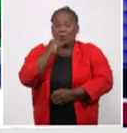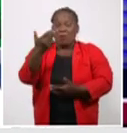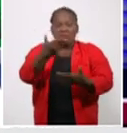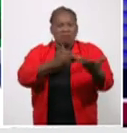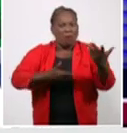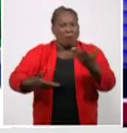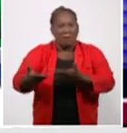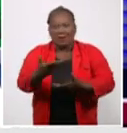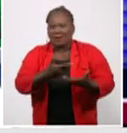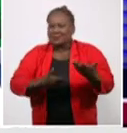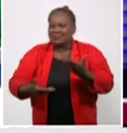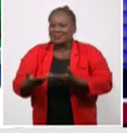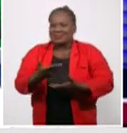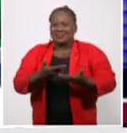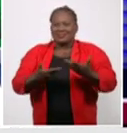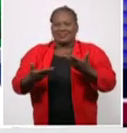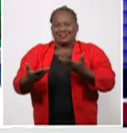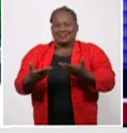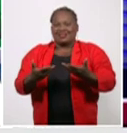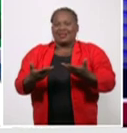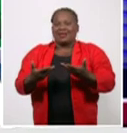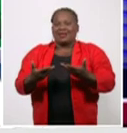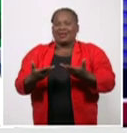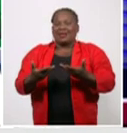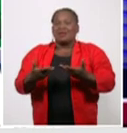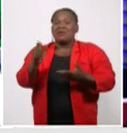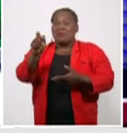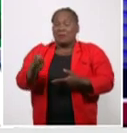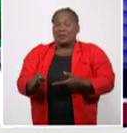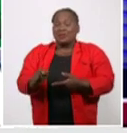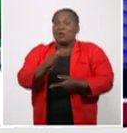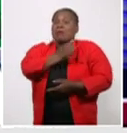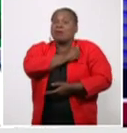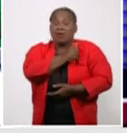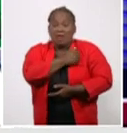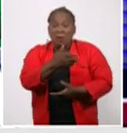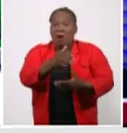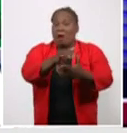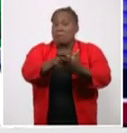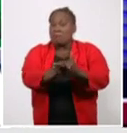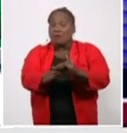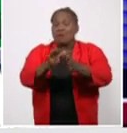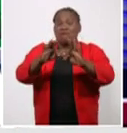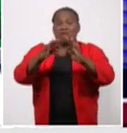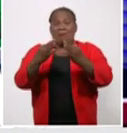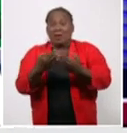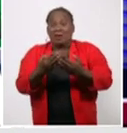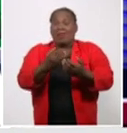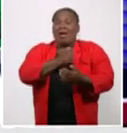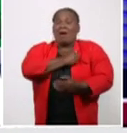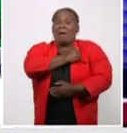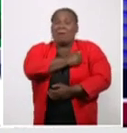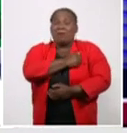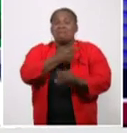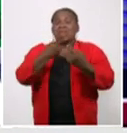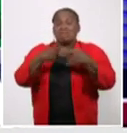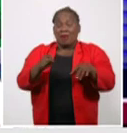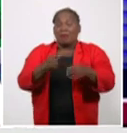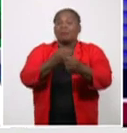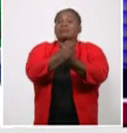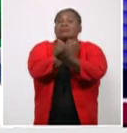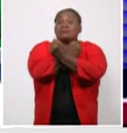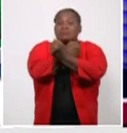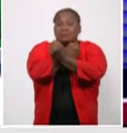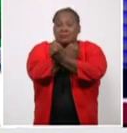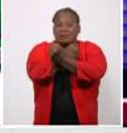bonito estar con personas que uno quiere, pero realmente es el riesgo que corrimos el fin